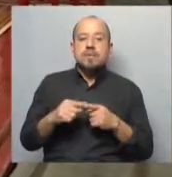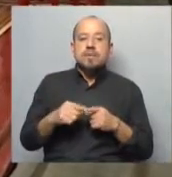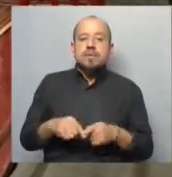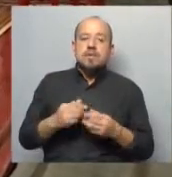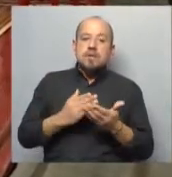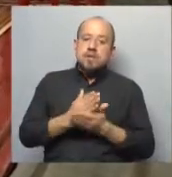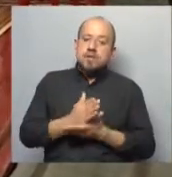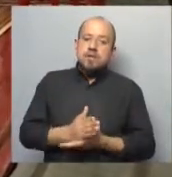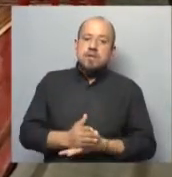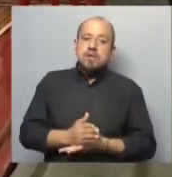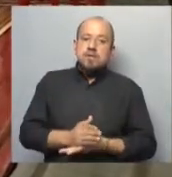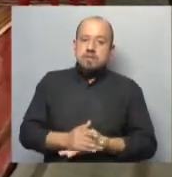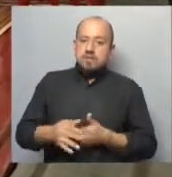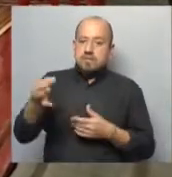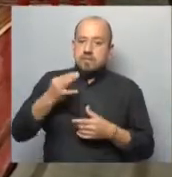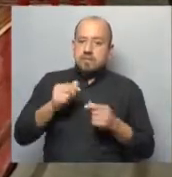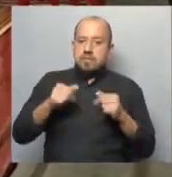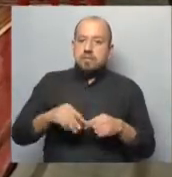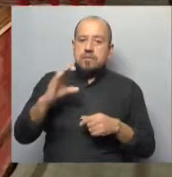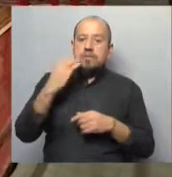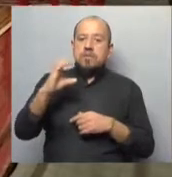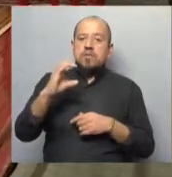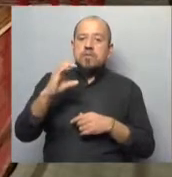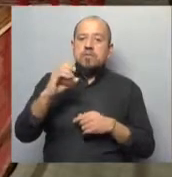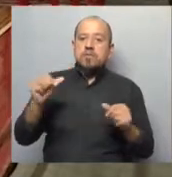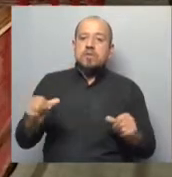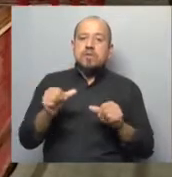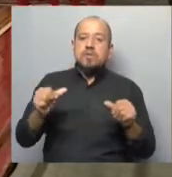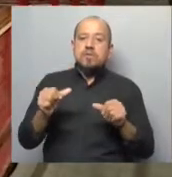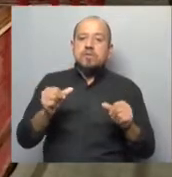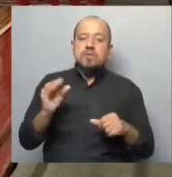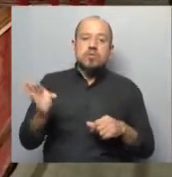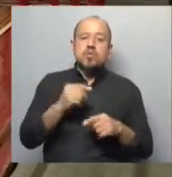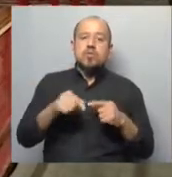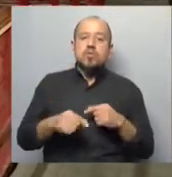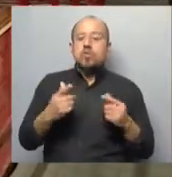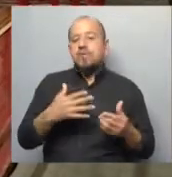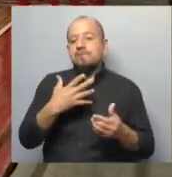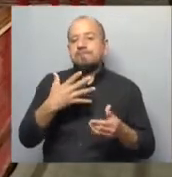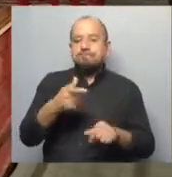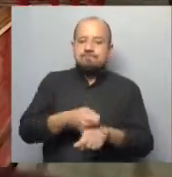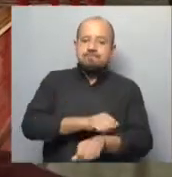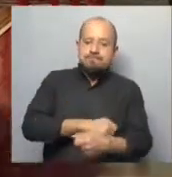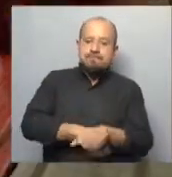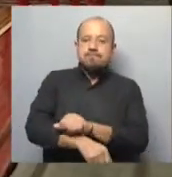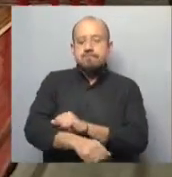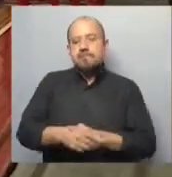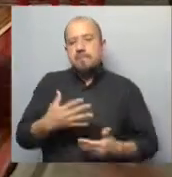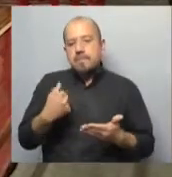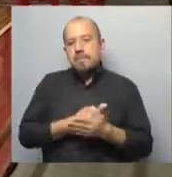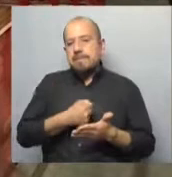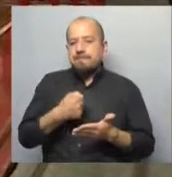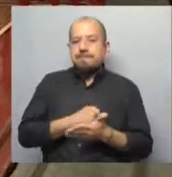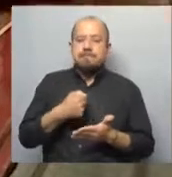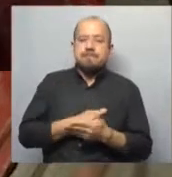siempre nos decían, este club se hizo todo a pulmonía. A esfuerzo, a sacrificio, el